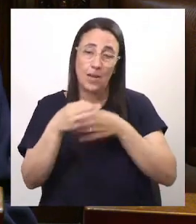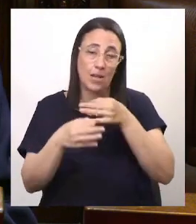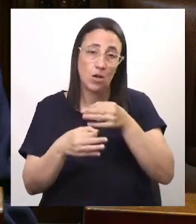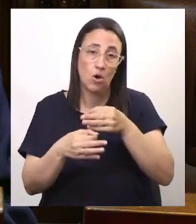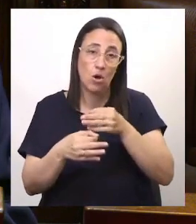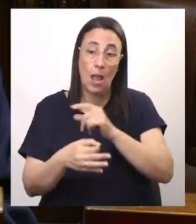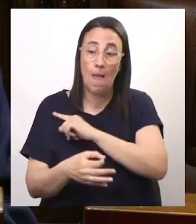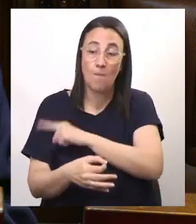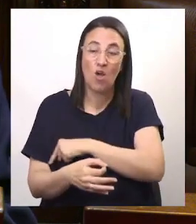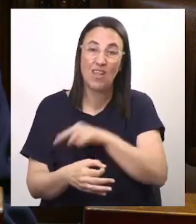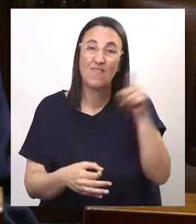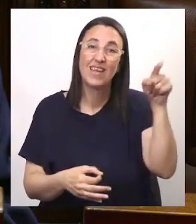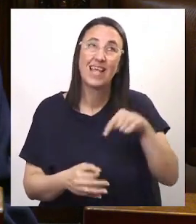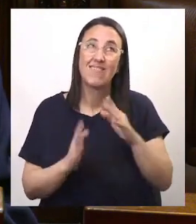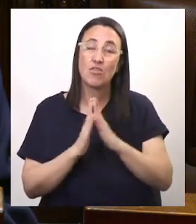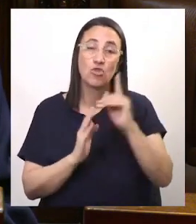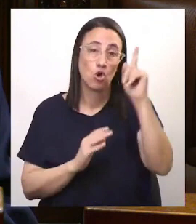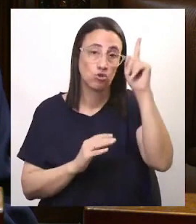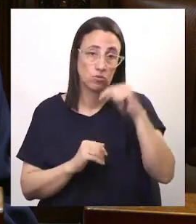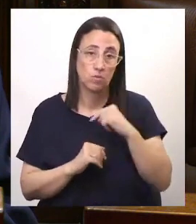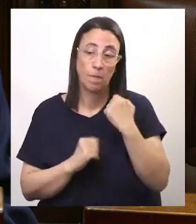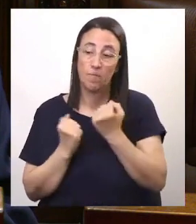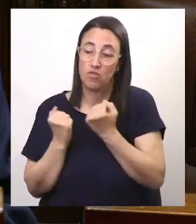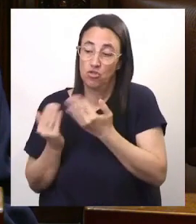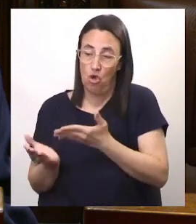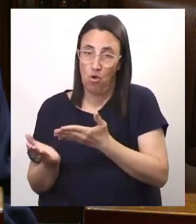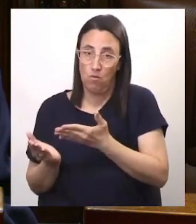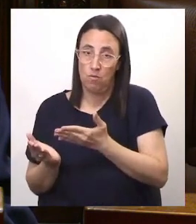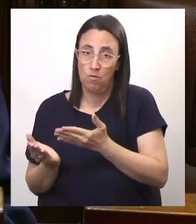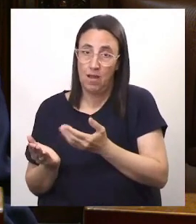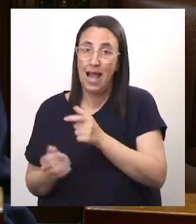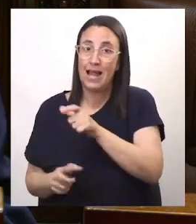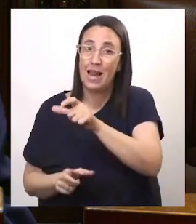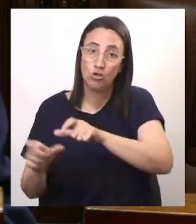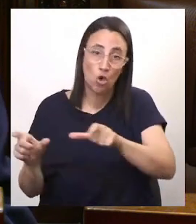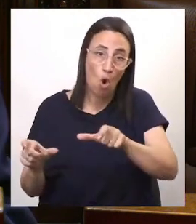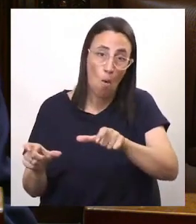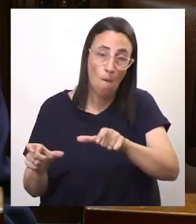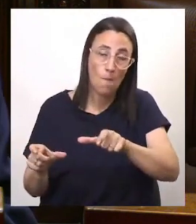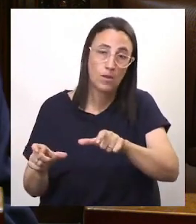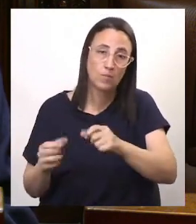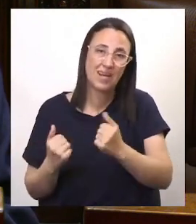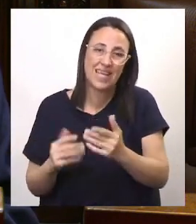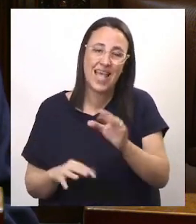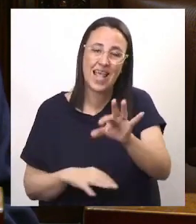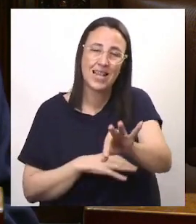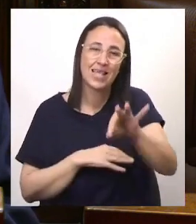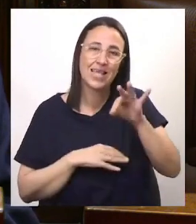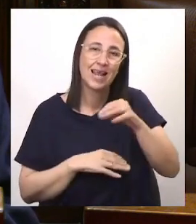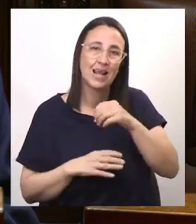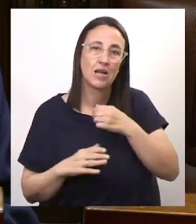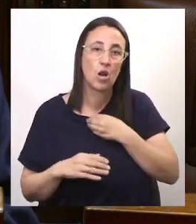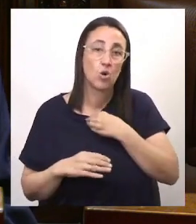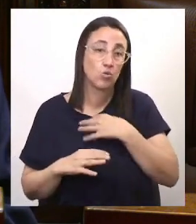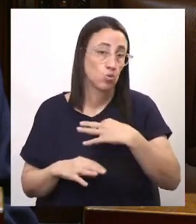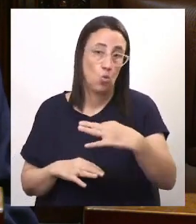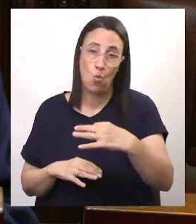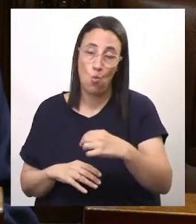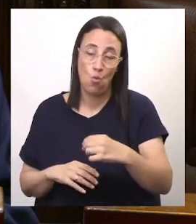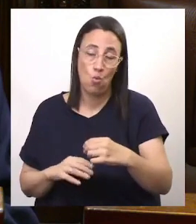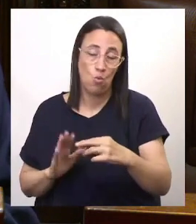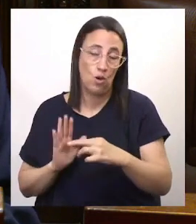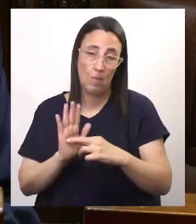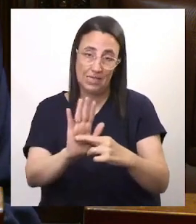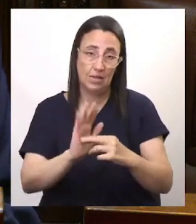el poder venía de Dios, pero que éste se lo había entregado a los hombres para que eligieran sus gobernantes. Y lo mismo